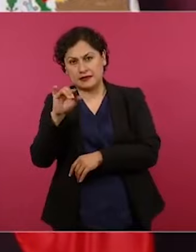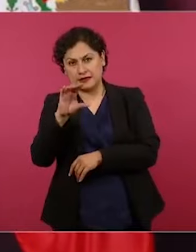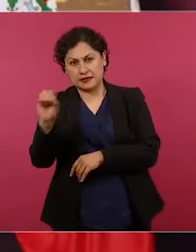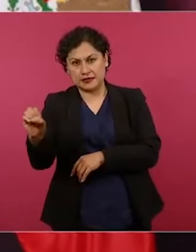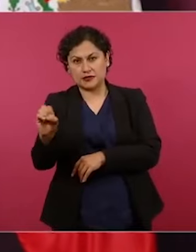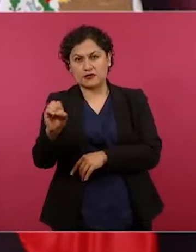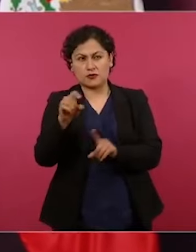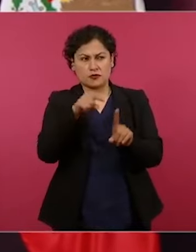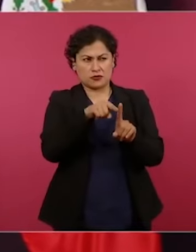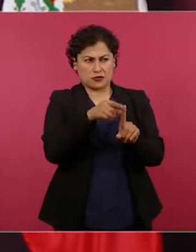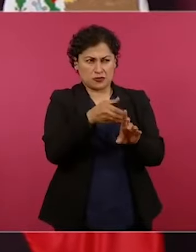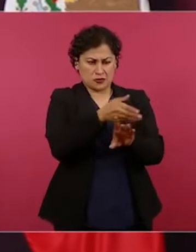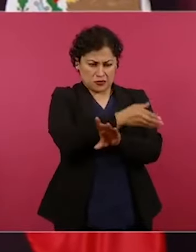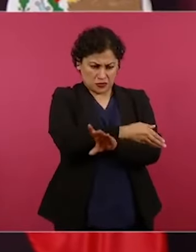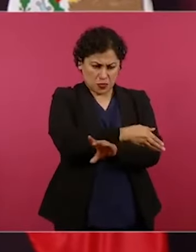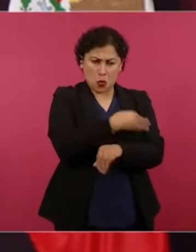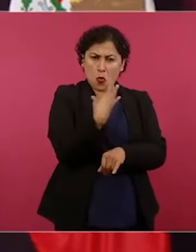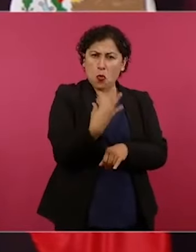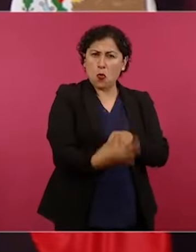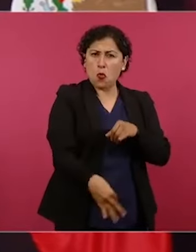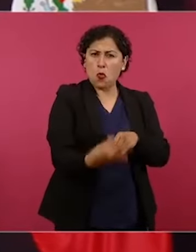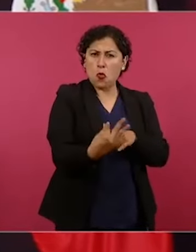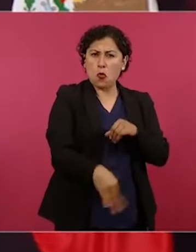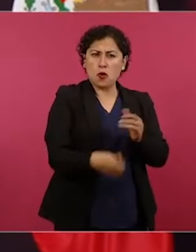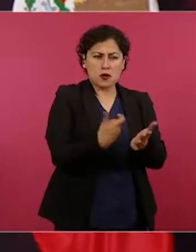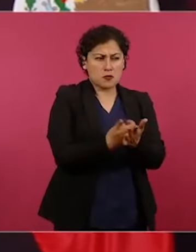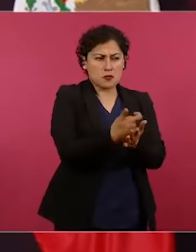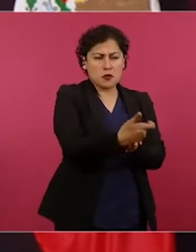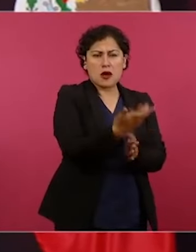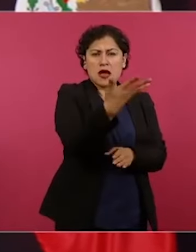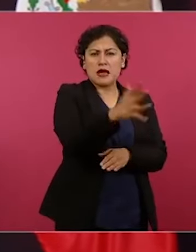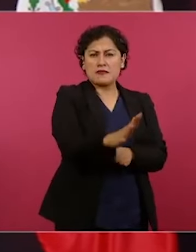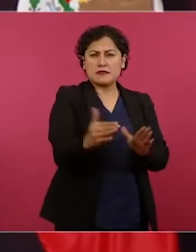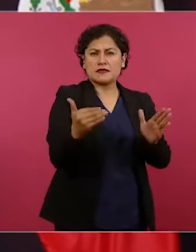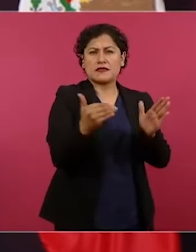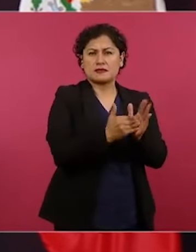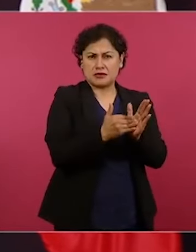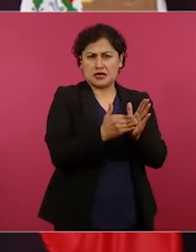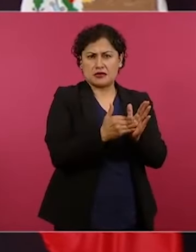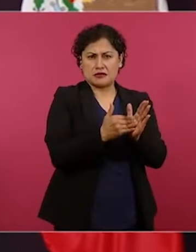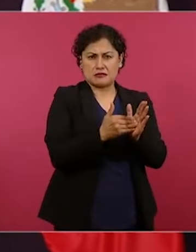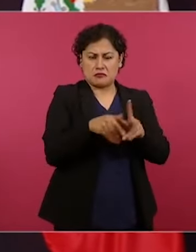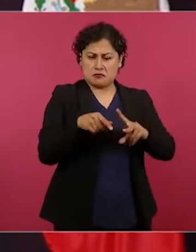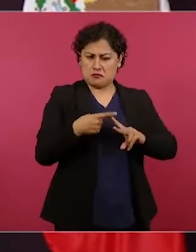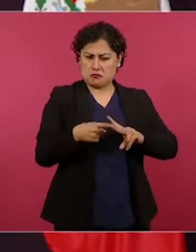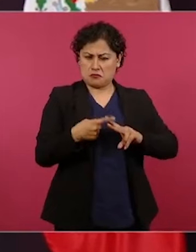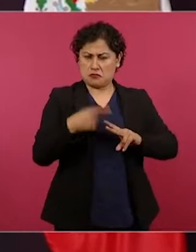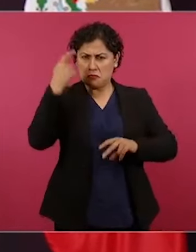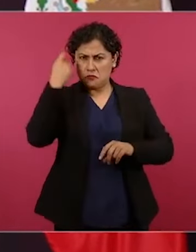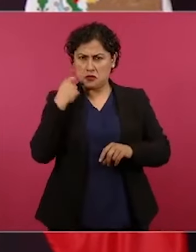su último sueldo era de 10,000 pesos, iba a recibir 3,000 pesos de pensión?